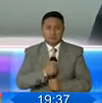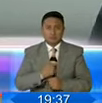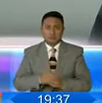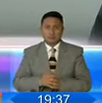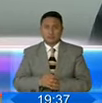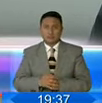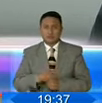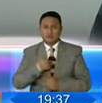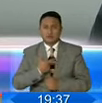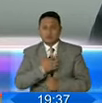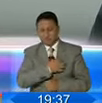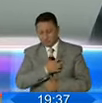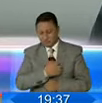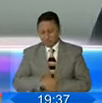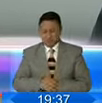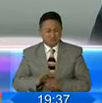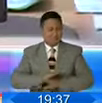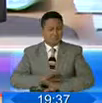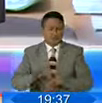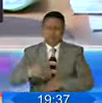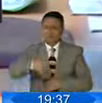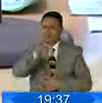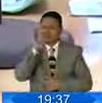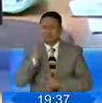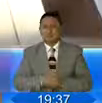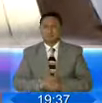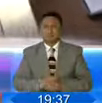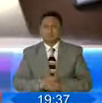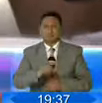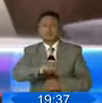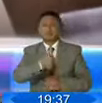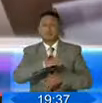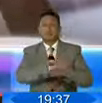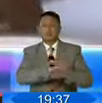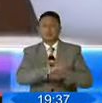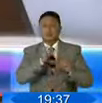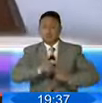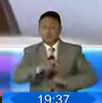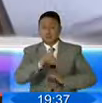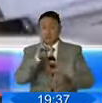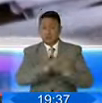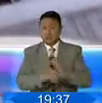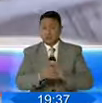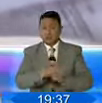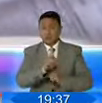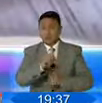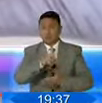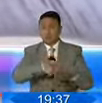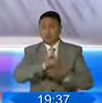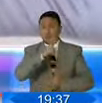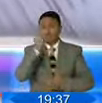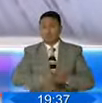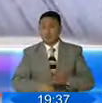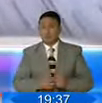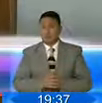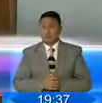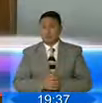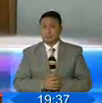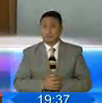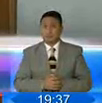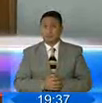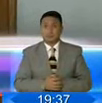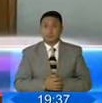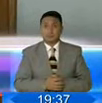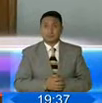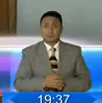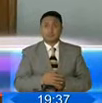ni de resentimientos, ni con broncas, ni nada. El otro médico, también imputado en este caso, tendrá que cancelar una fuerte suma de dinero. El doctor